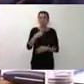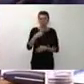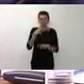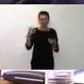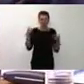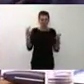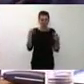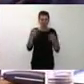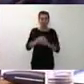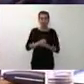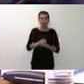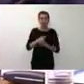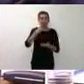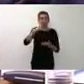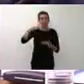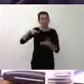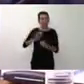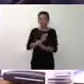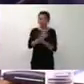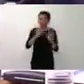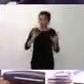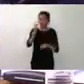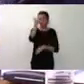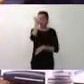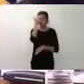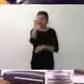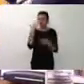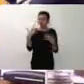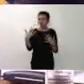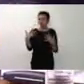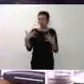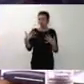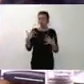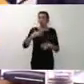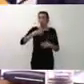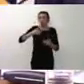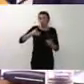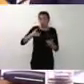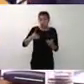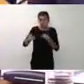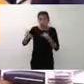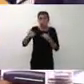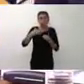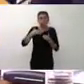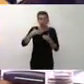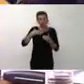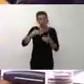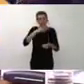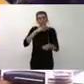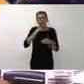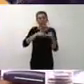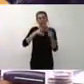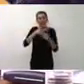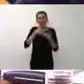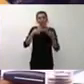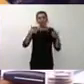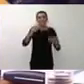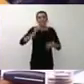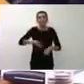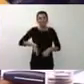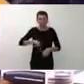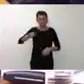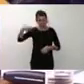y la memoria fresca. Quizás más adelante podré decir de quién es esta frase. En el año